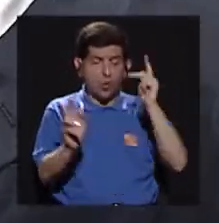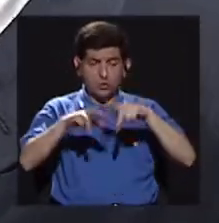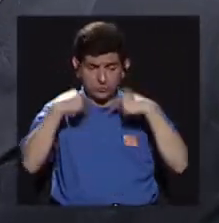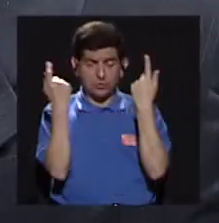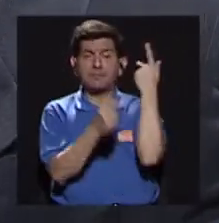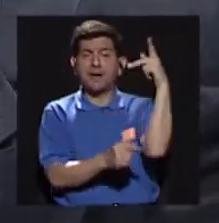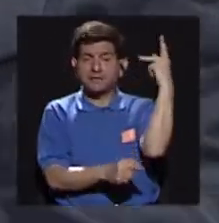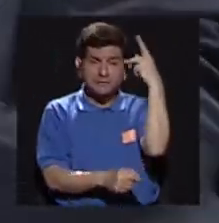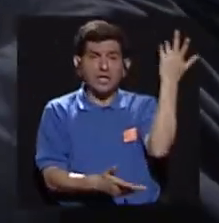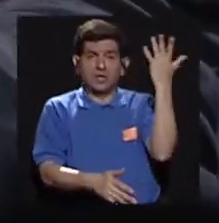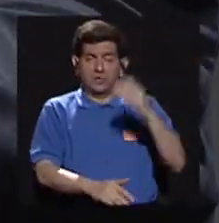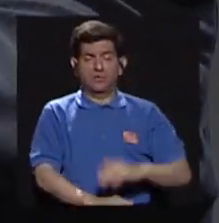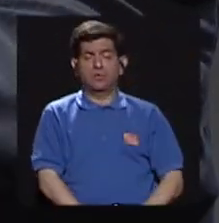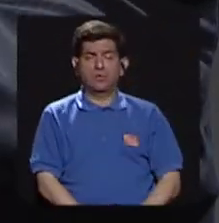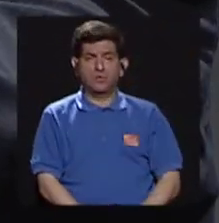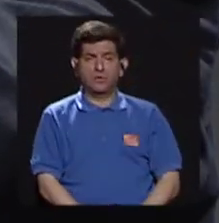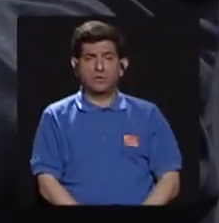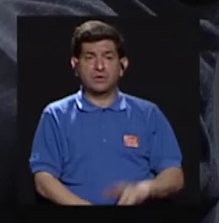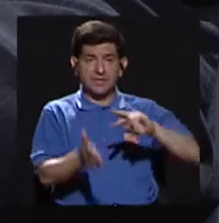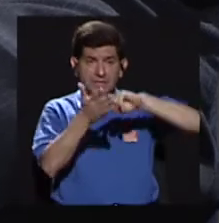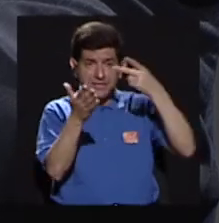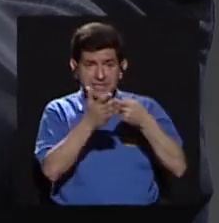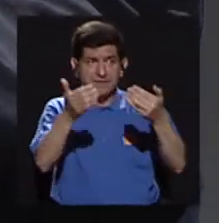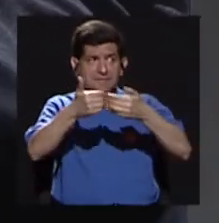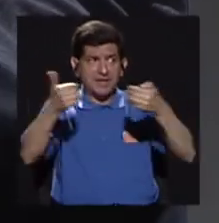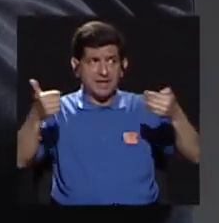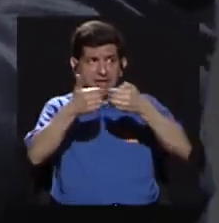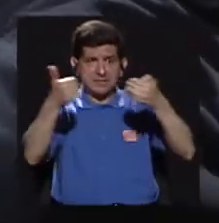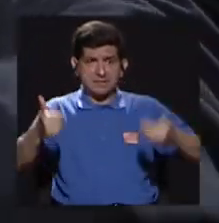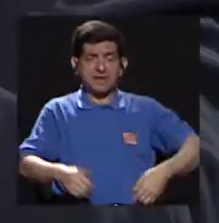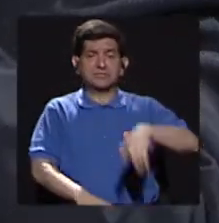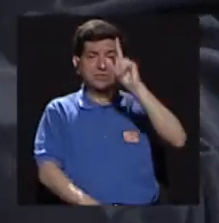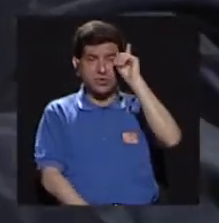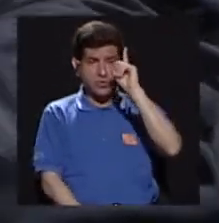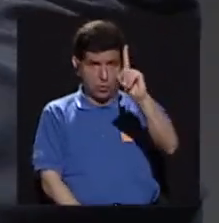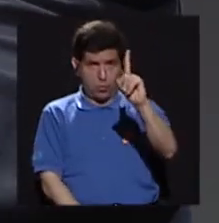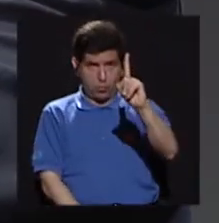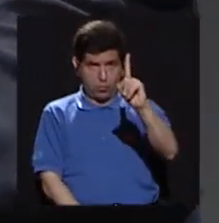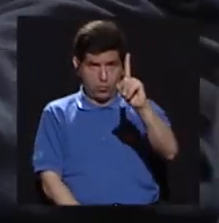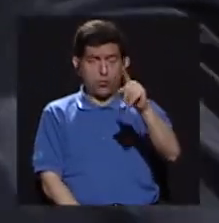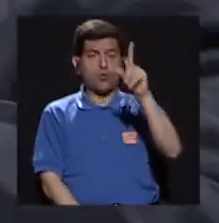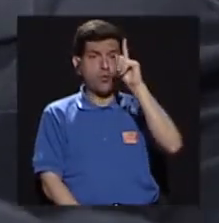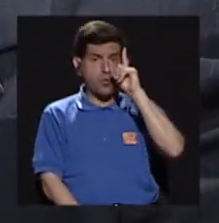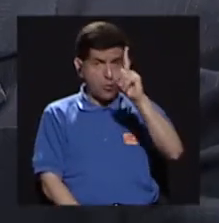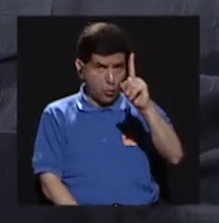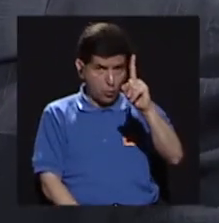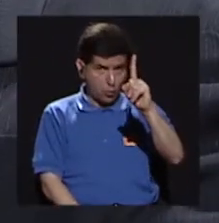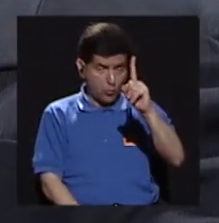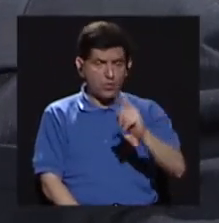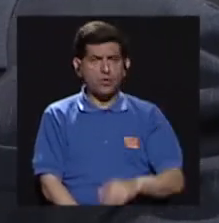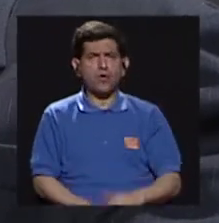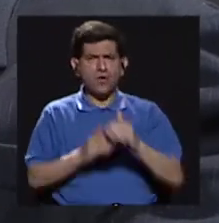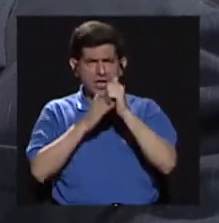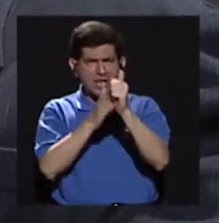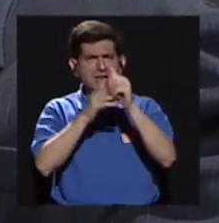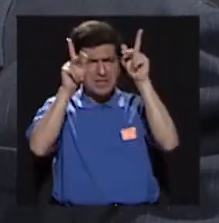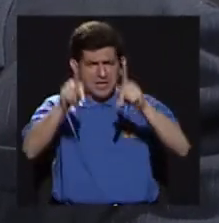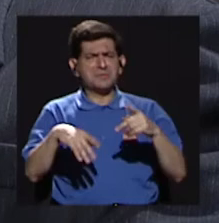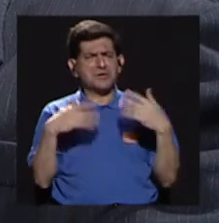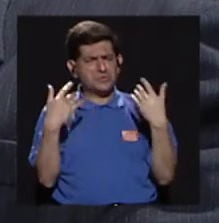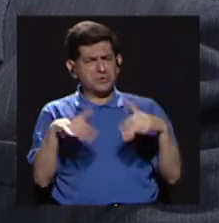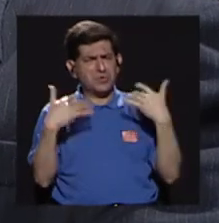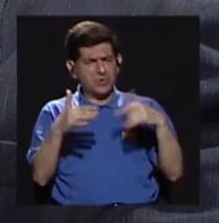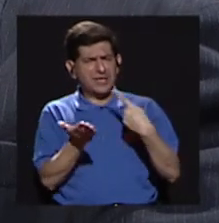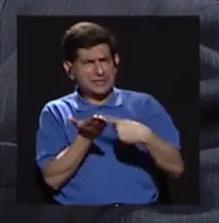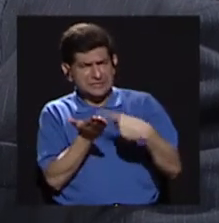político que implica la separación por lo menos de uno por lo menos de uno y liderado por una figura tan consolidada como el ex